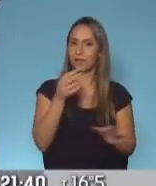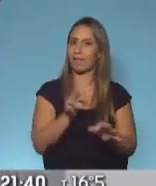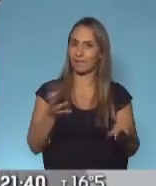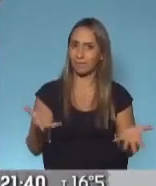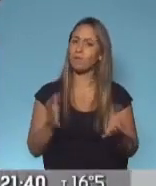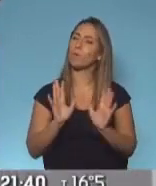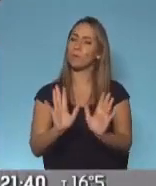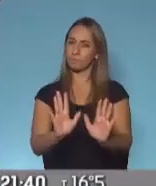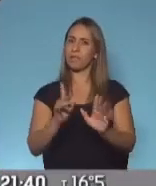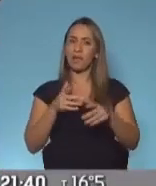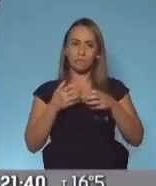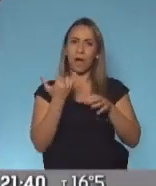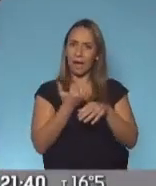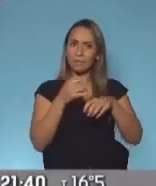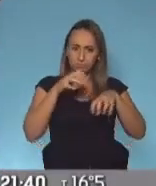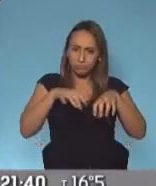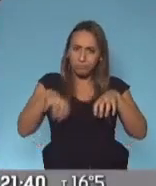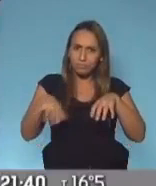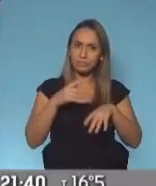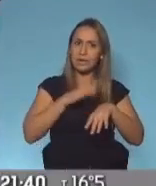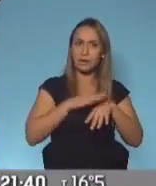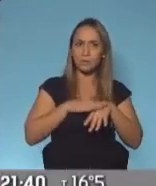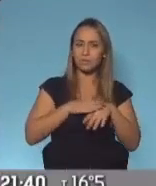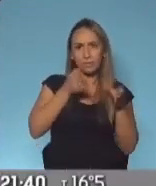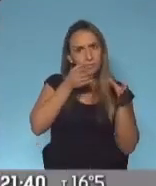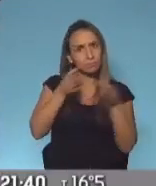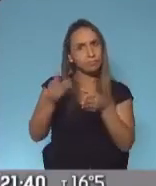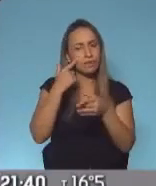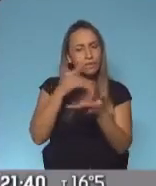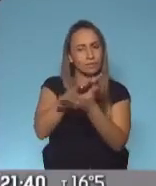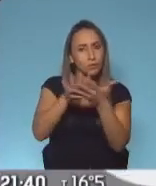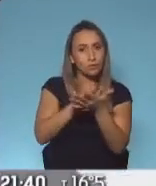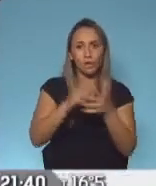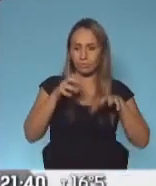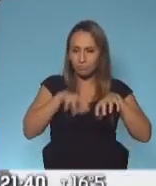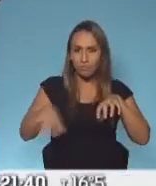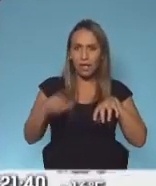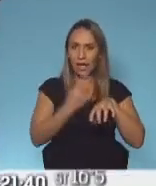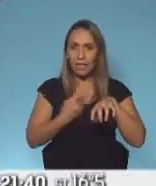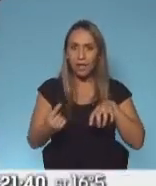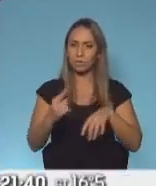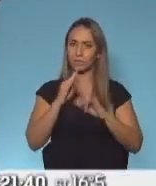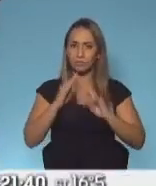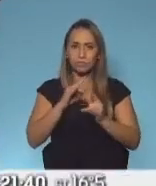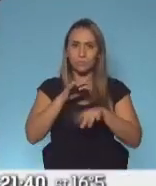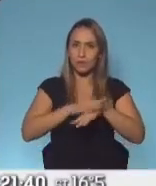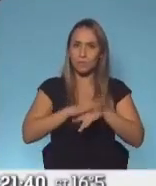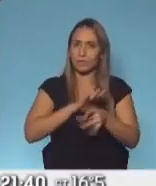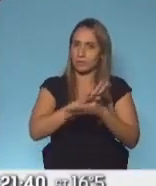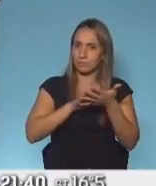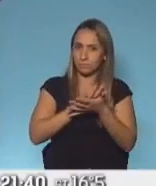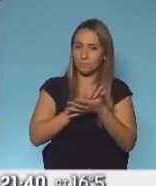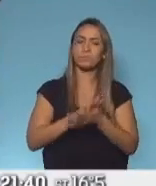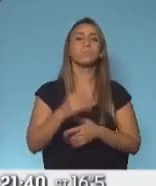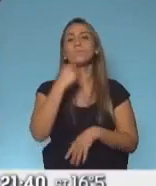Dejemos que cada una de las áreas haga la comunicación de acuerdo a su responsabilidad, ¿no? Massa, ¿hablaron de cómo retomará el Congreso la